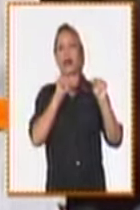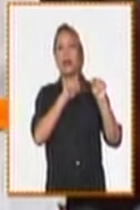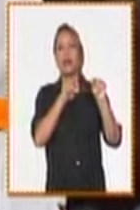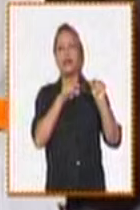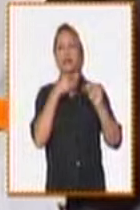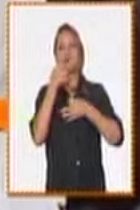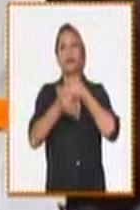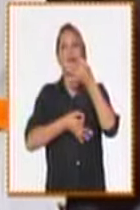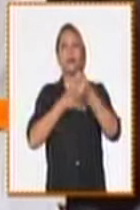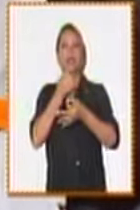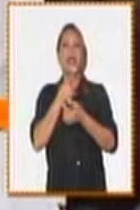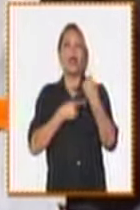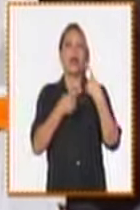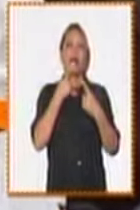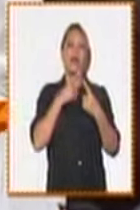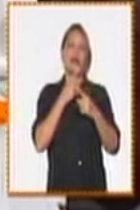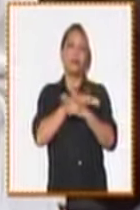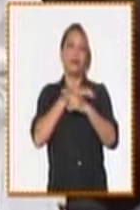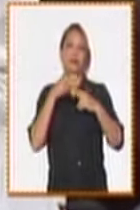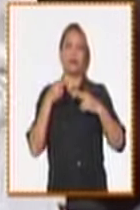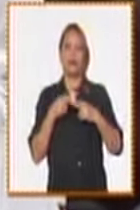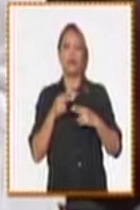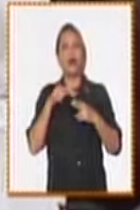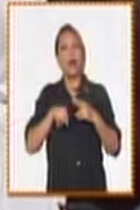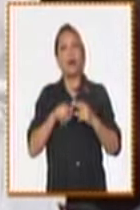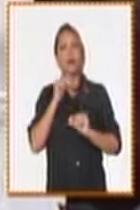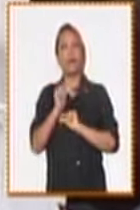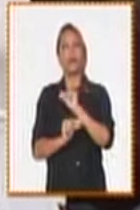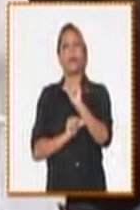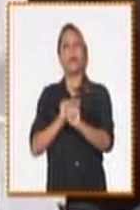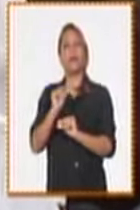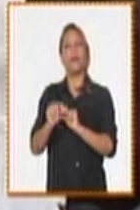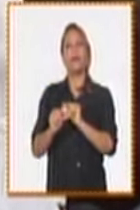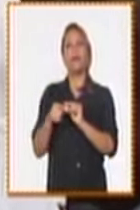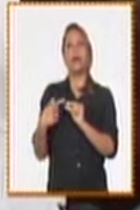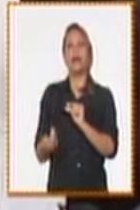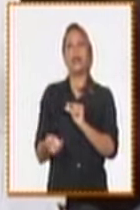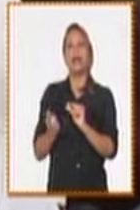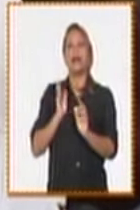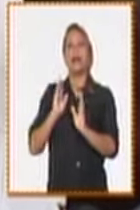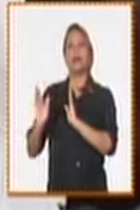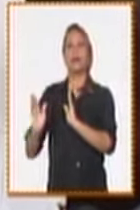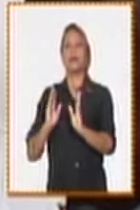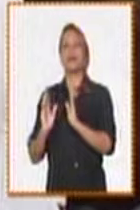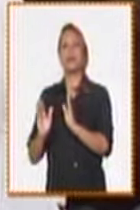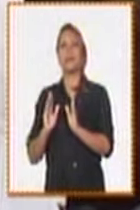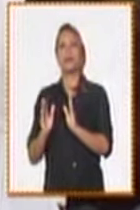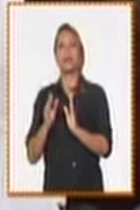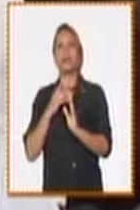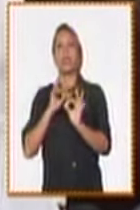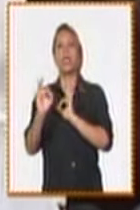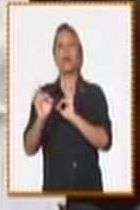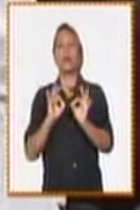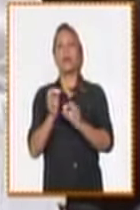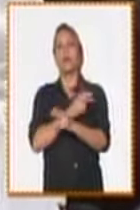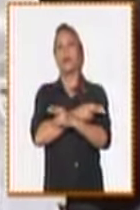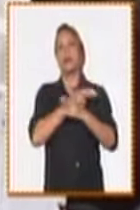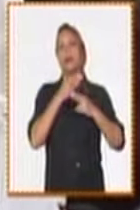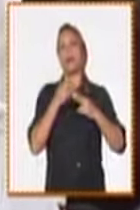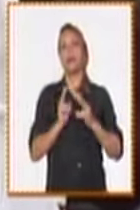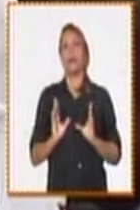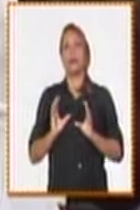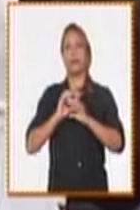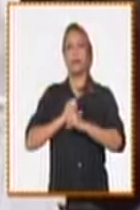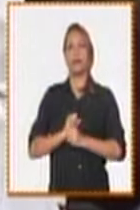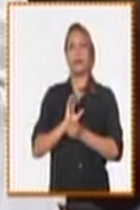quiere decir algo. Y ahora estamos dando un paso muy importante en la preservación de la historia y del patrimonio